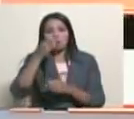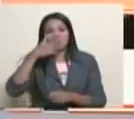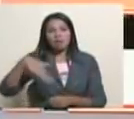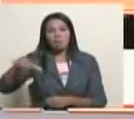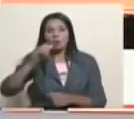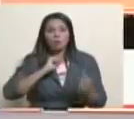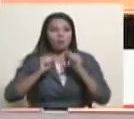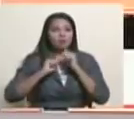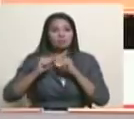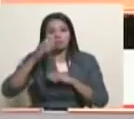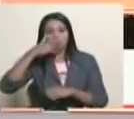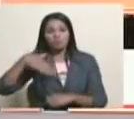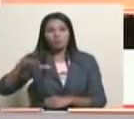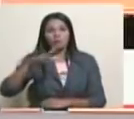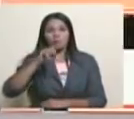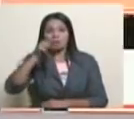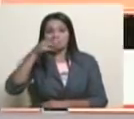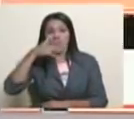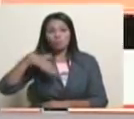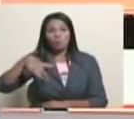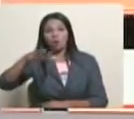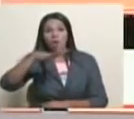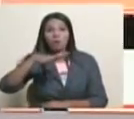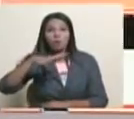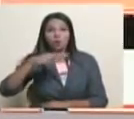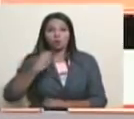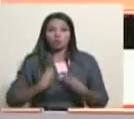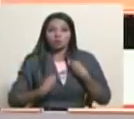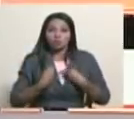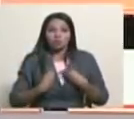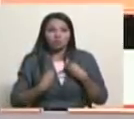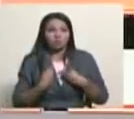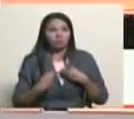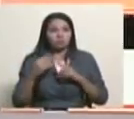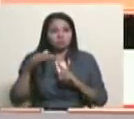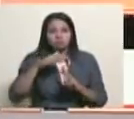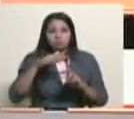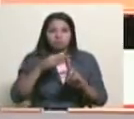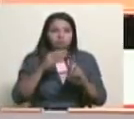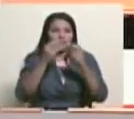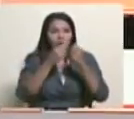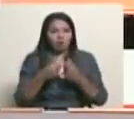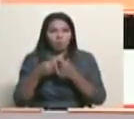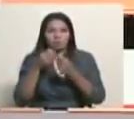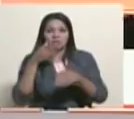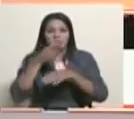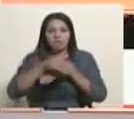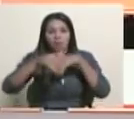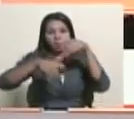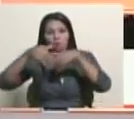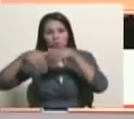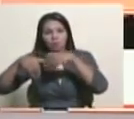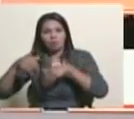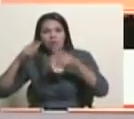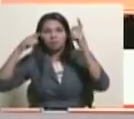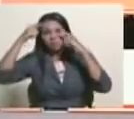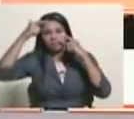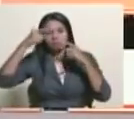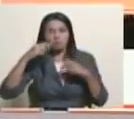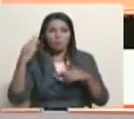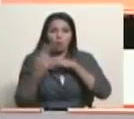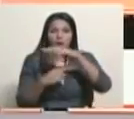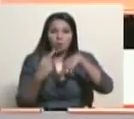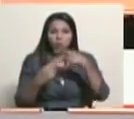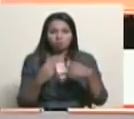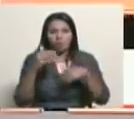pueblo. Ese pueblo que sufre la tortura económica es el mismo pueblo que sale y vota por el chavismo, por la